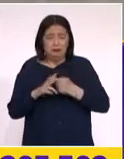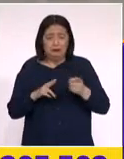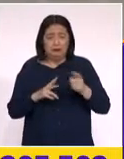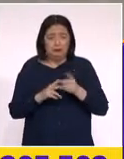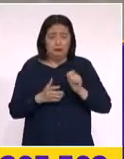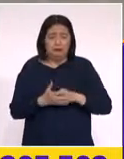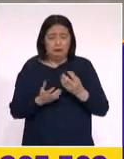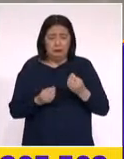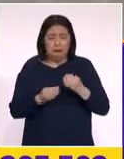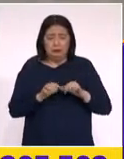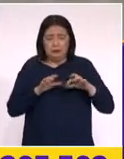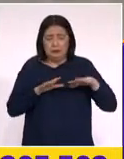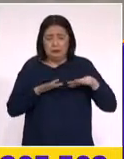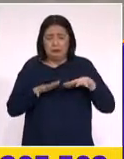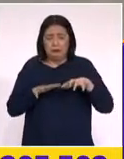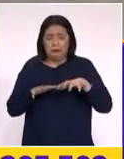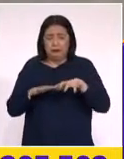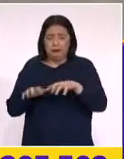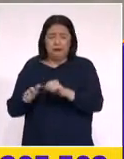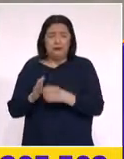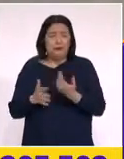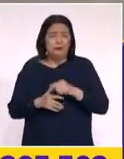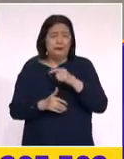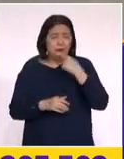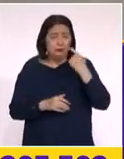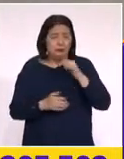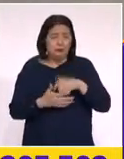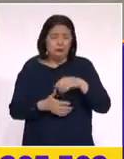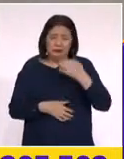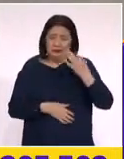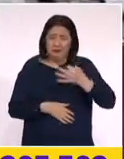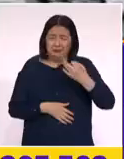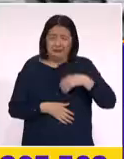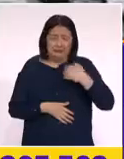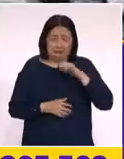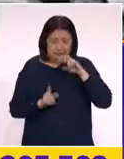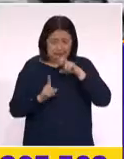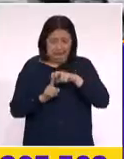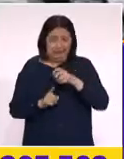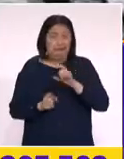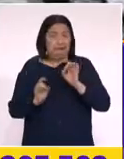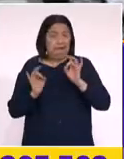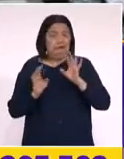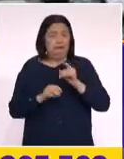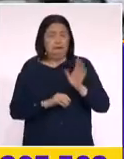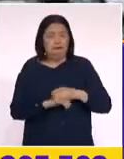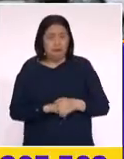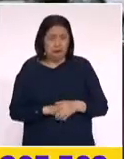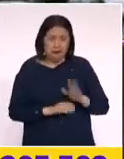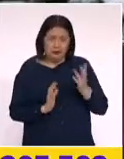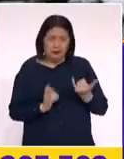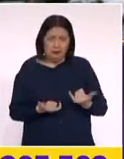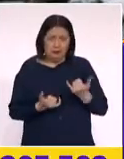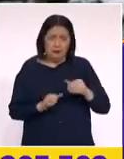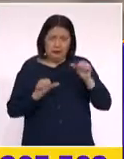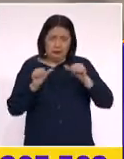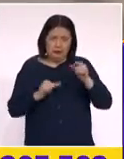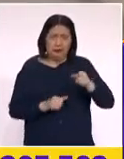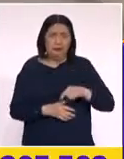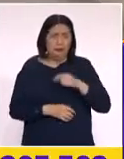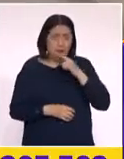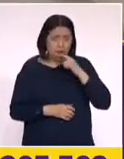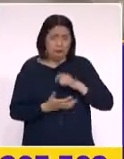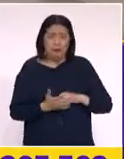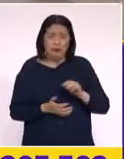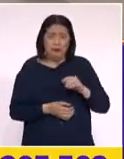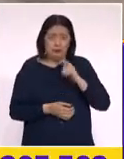del avance de la invasión rusa. Realmente son imágenes terribles. Sí, ¿no? La duda de esta ciudadana ucraniana